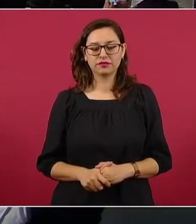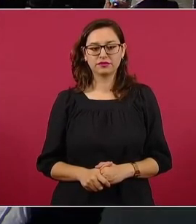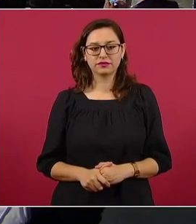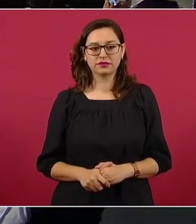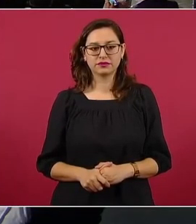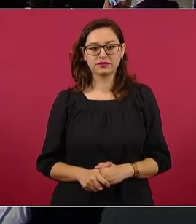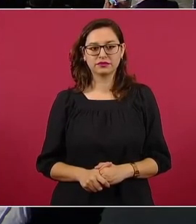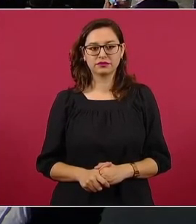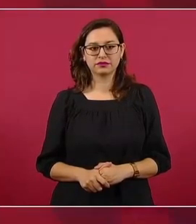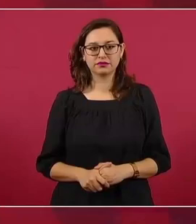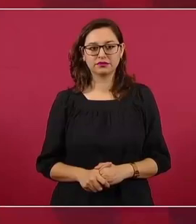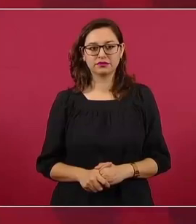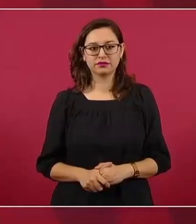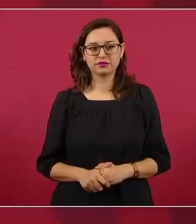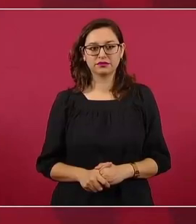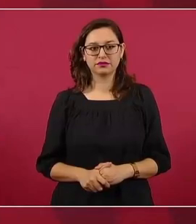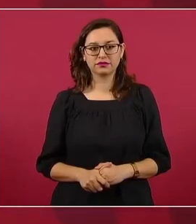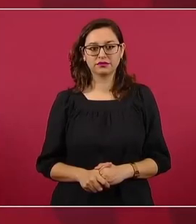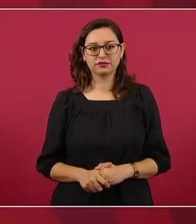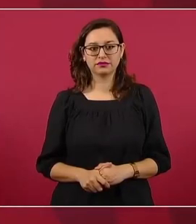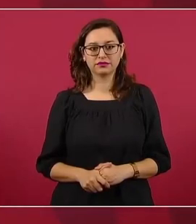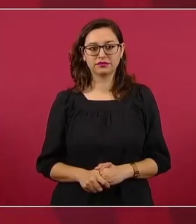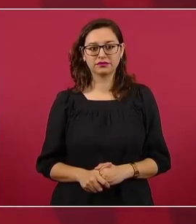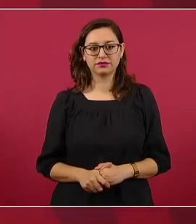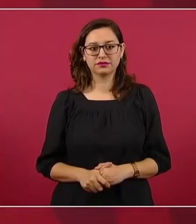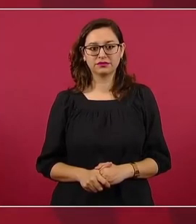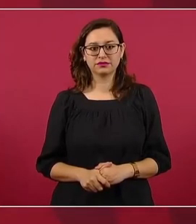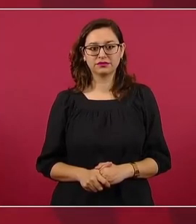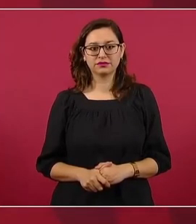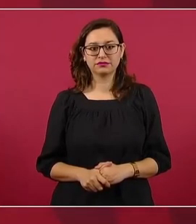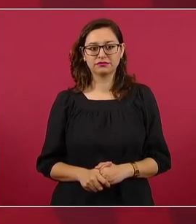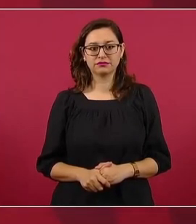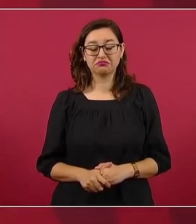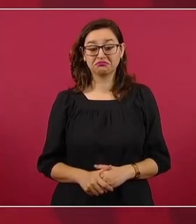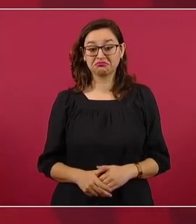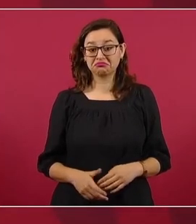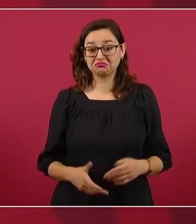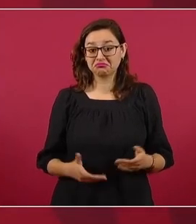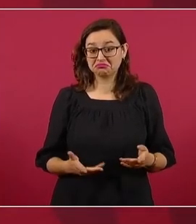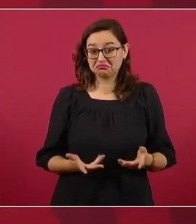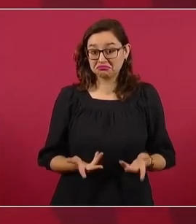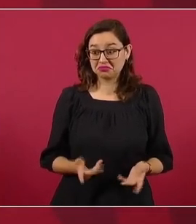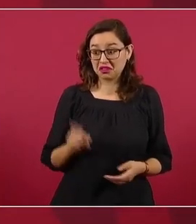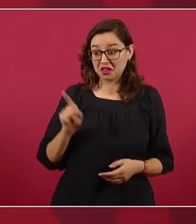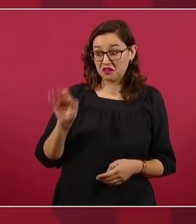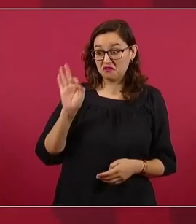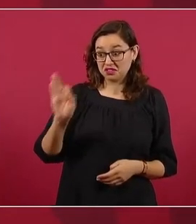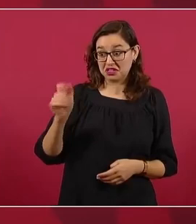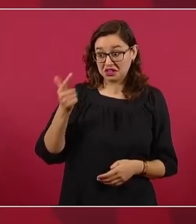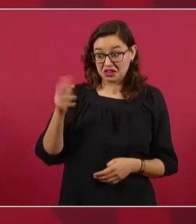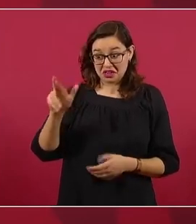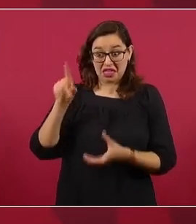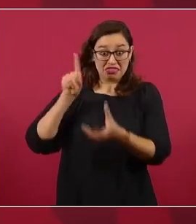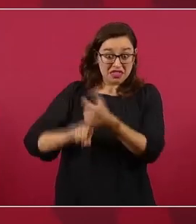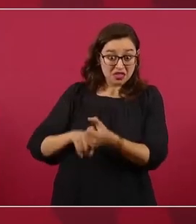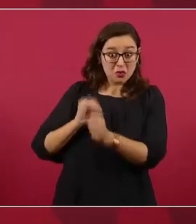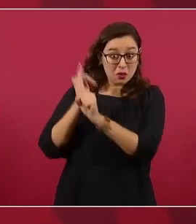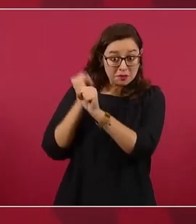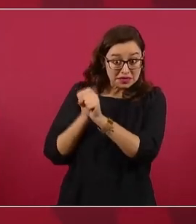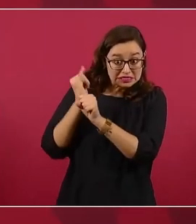Pero no digo, a ver, no digo que puede haber o que puede no,